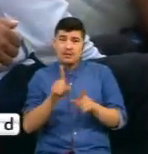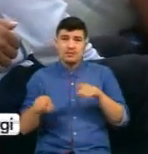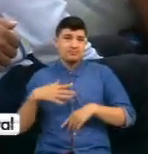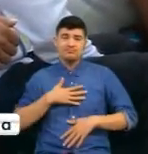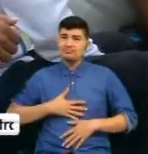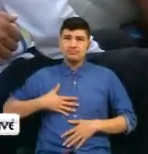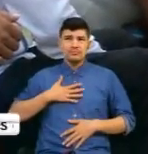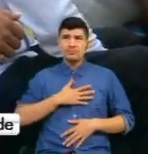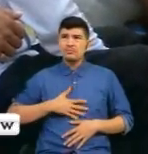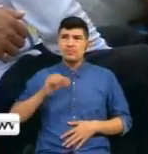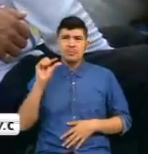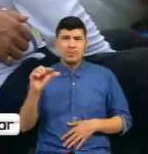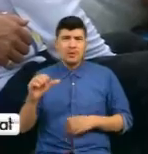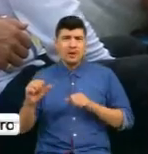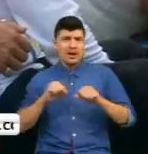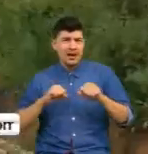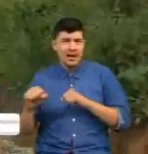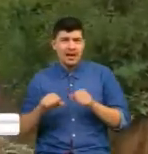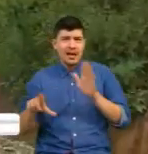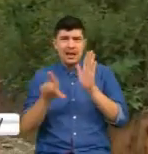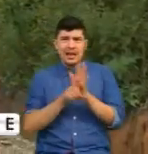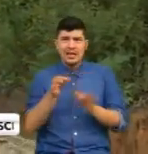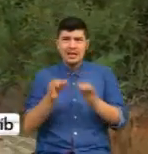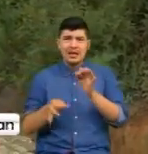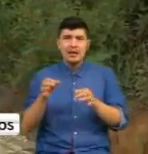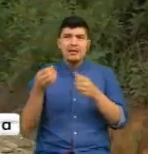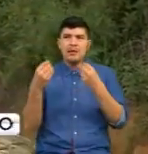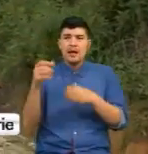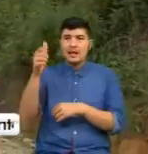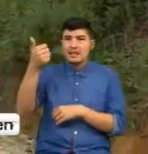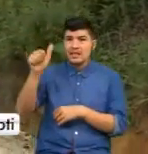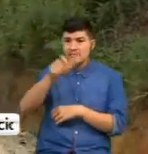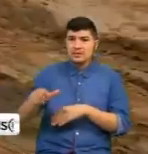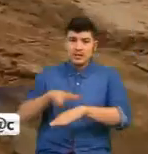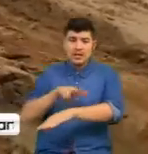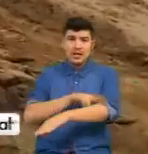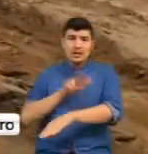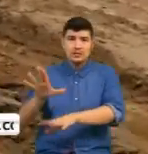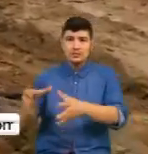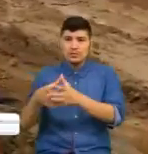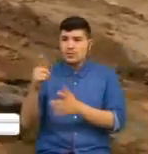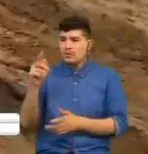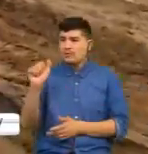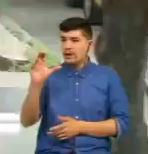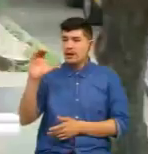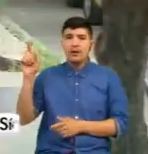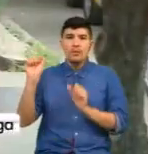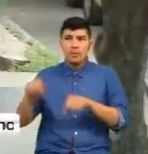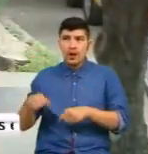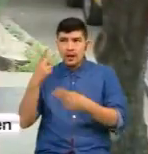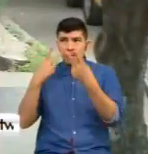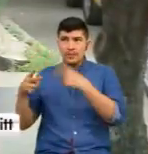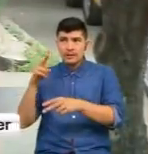inconformismo con la poca agilidad de la ley de amnistía para que los 10 delegados en Norte de Santander de la guerrilla de la FARC puedan visitar los